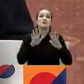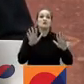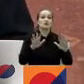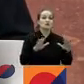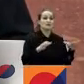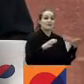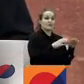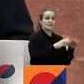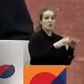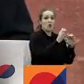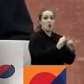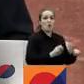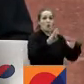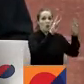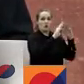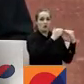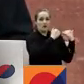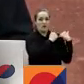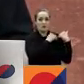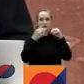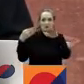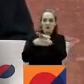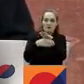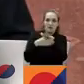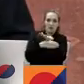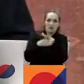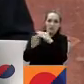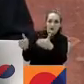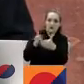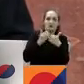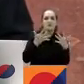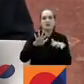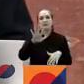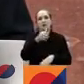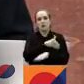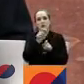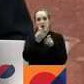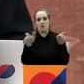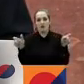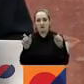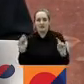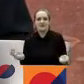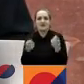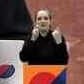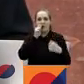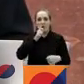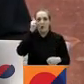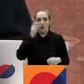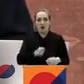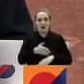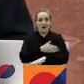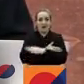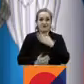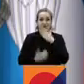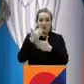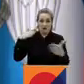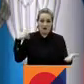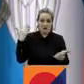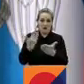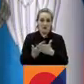Refugiados de Naciones Unidas estima que casi 5 millones de personas han salido de Ucrania desde que inició la ofensiva rusa.